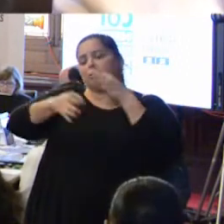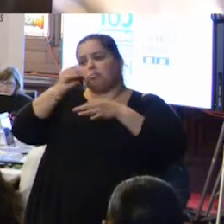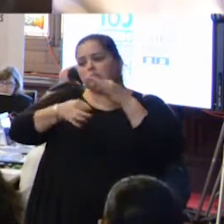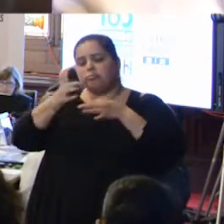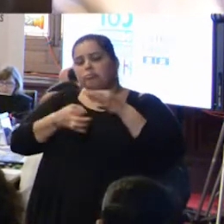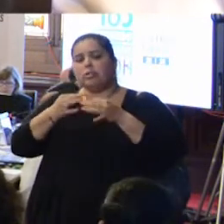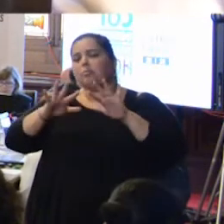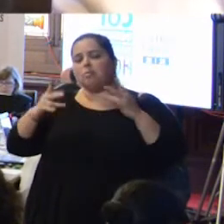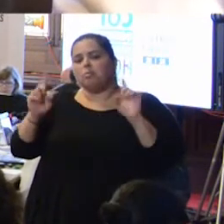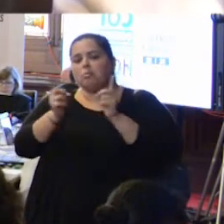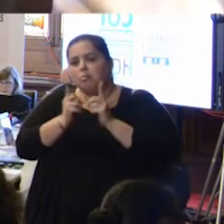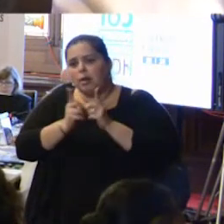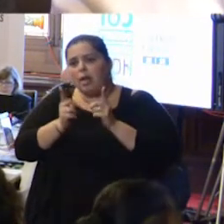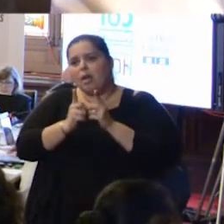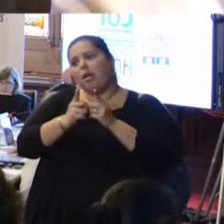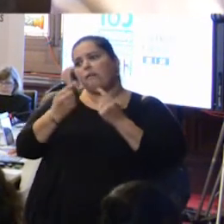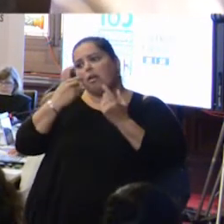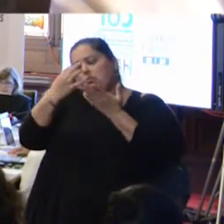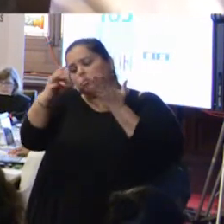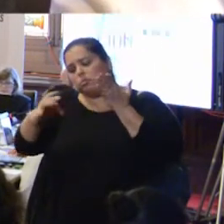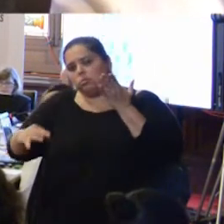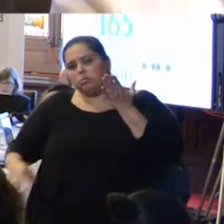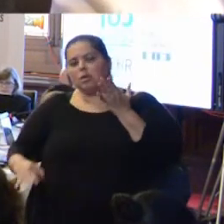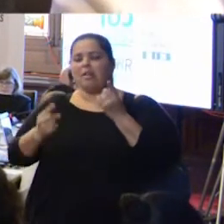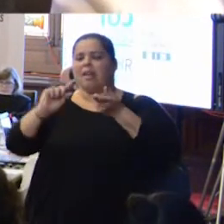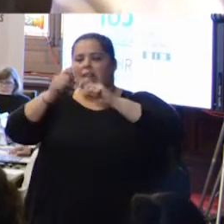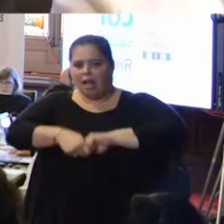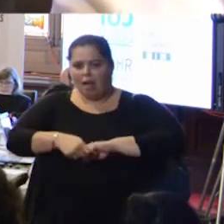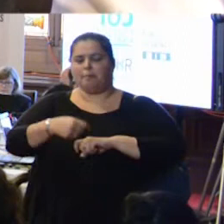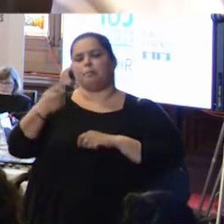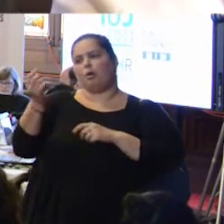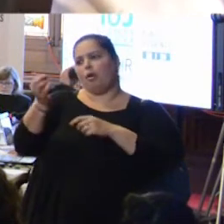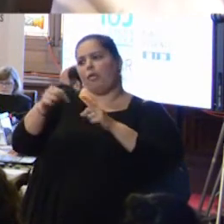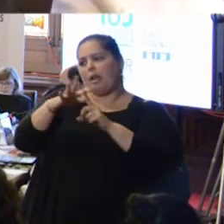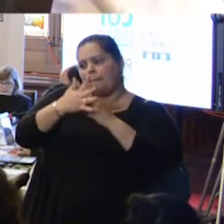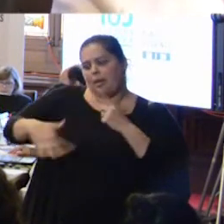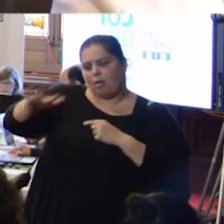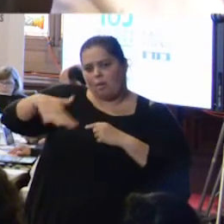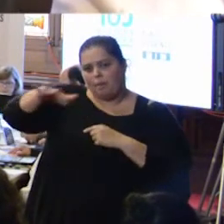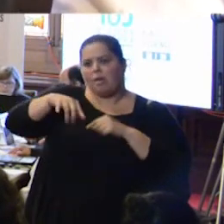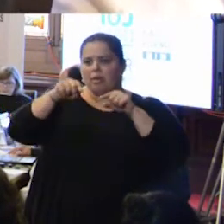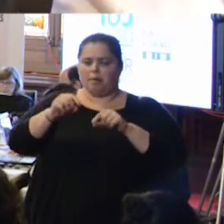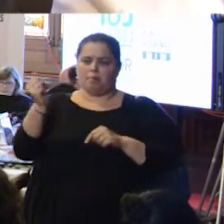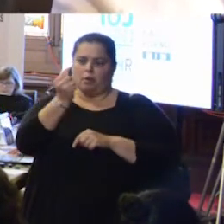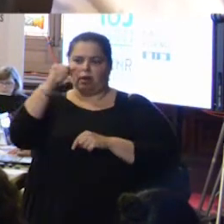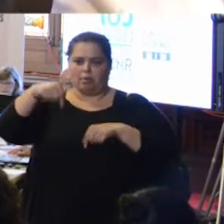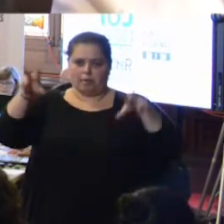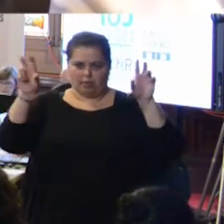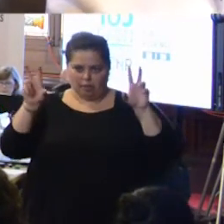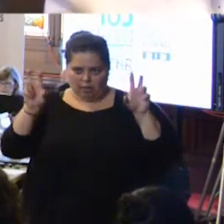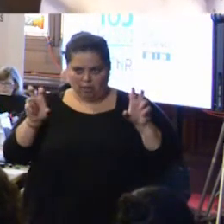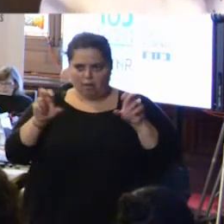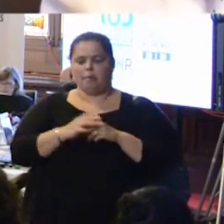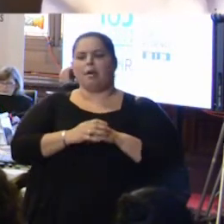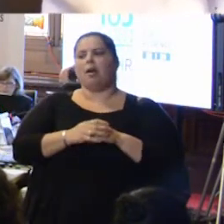breve señalamiento sobre el cambio de la institucionalidad medioambiental, que es muy relevante para este tema y que da seguimiento a algunos temas tratados en